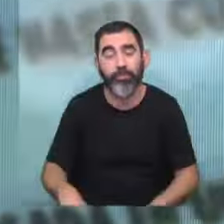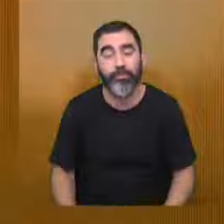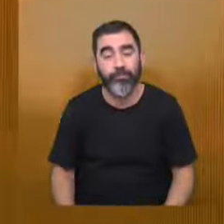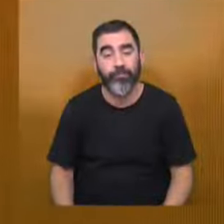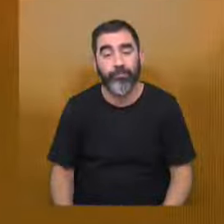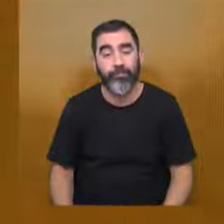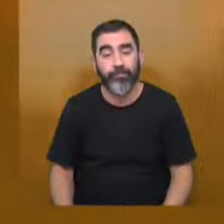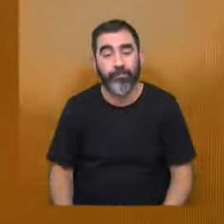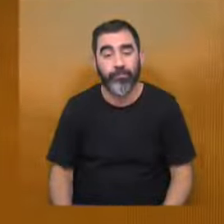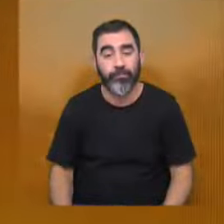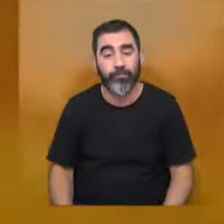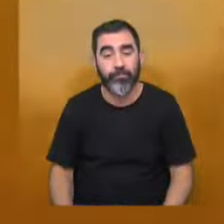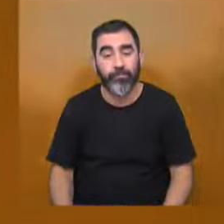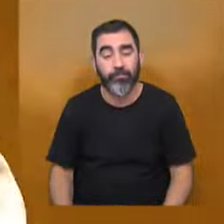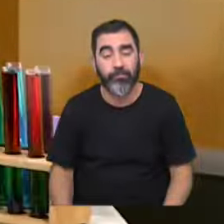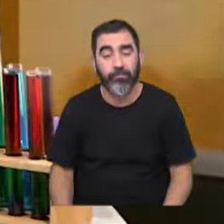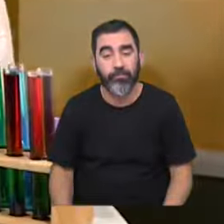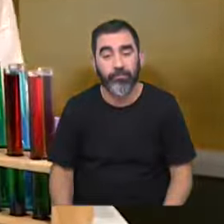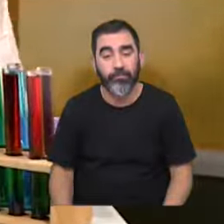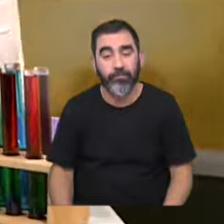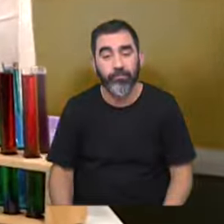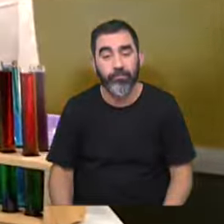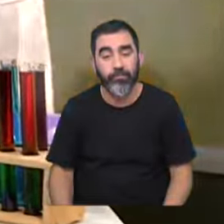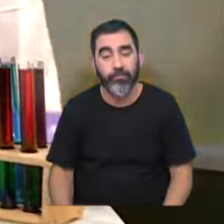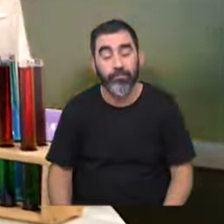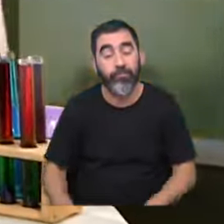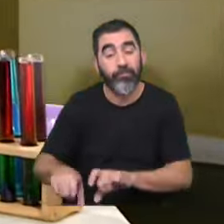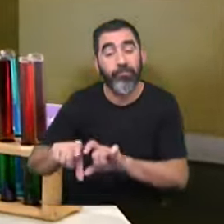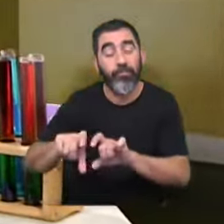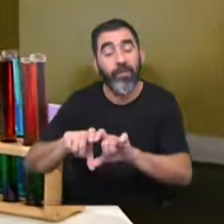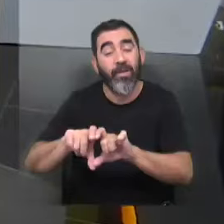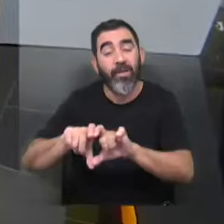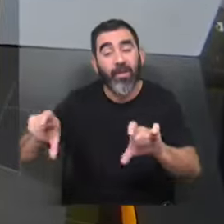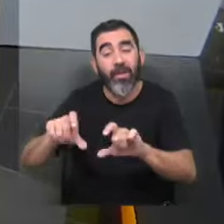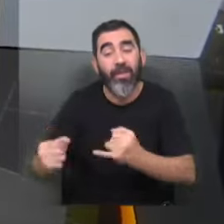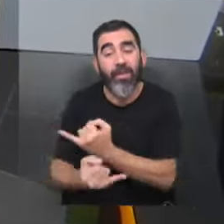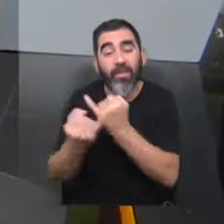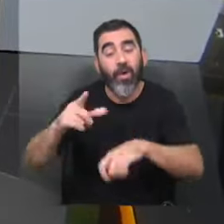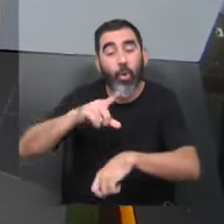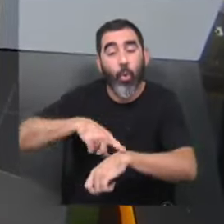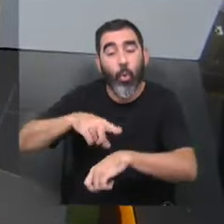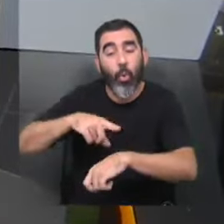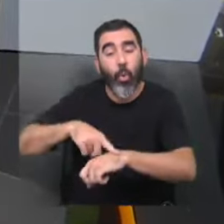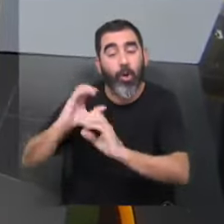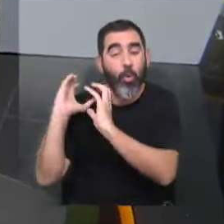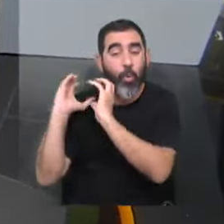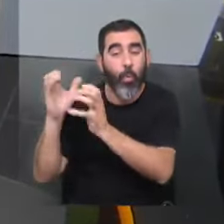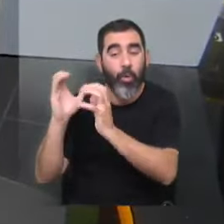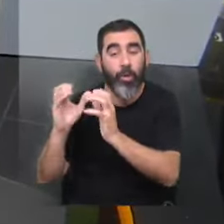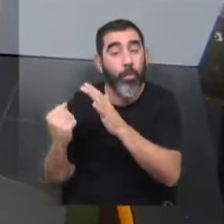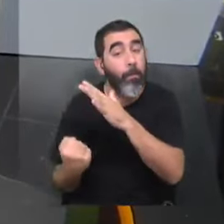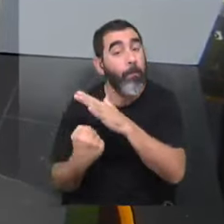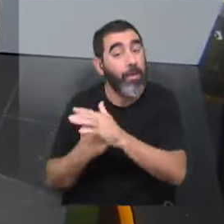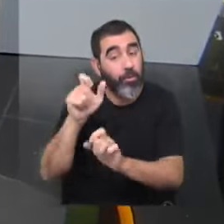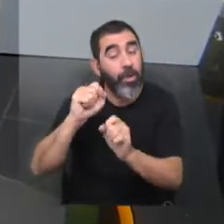está bueno fomentársela. Bueno, y si estamos repasando en pantalla los días y horas que van a estar en el espacio modelo, con cupos limitados,